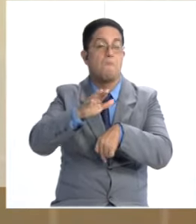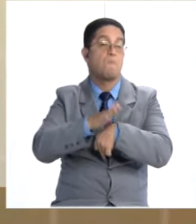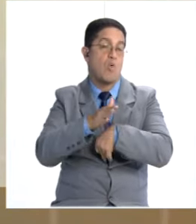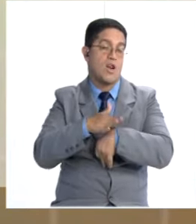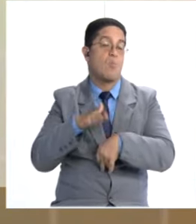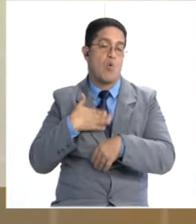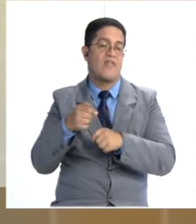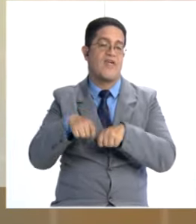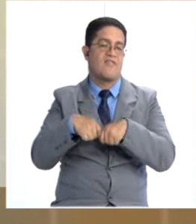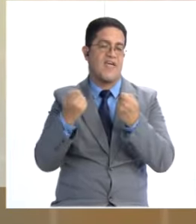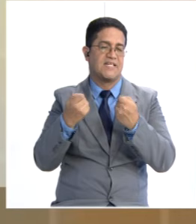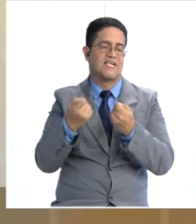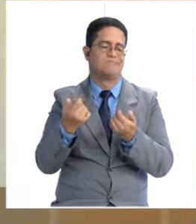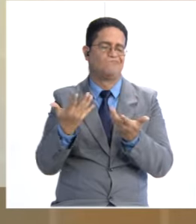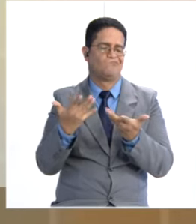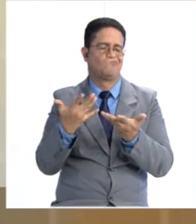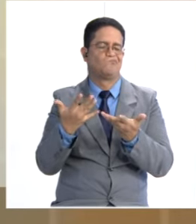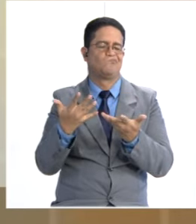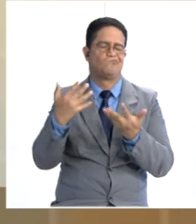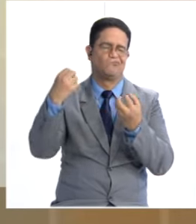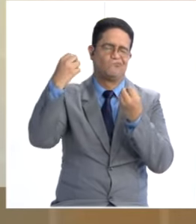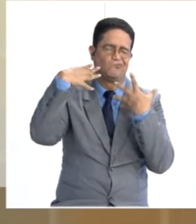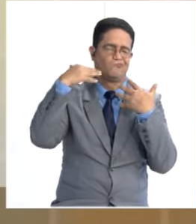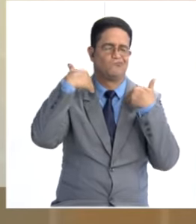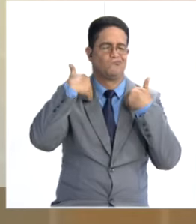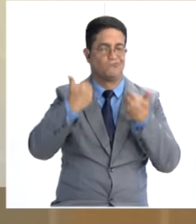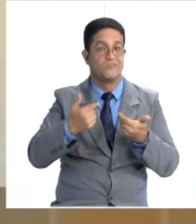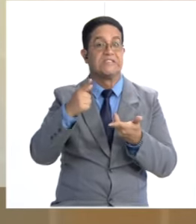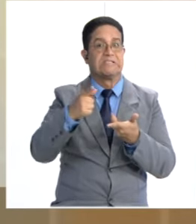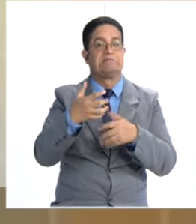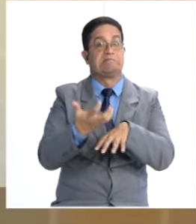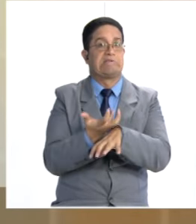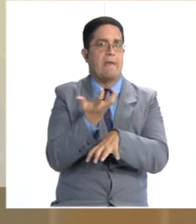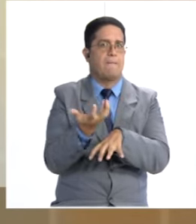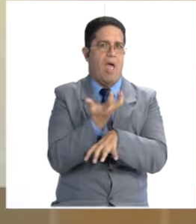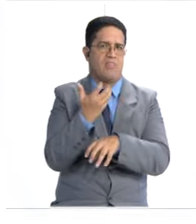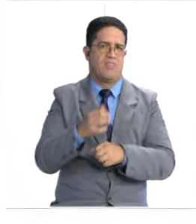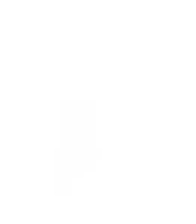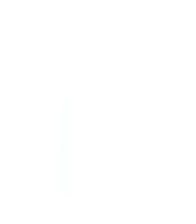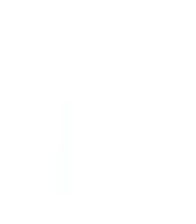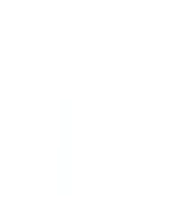puede provocar golpe de calor, insolación y hasta quemaduras en la piel.